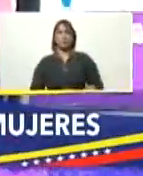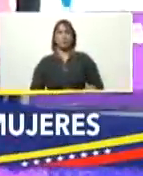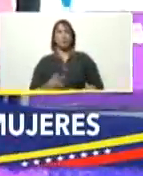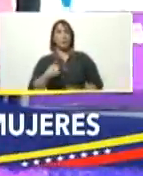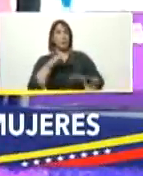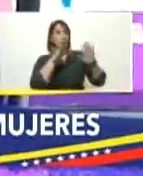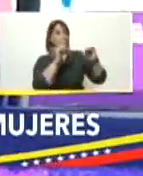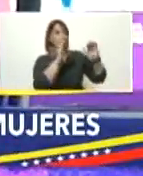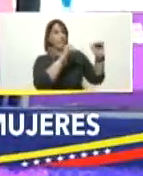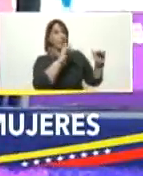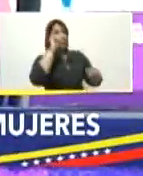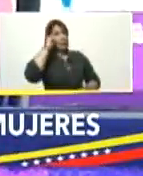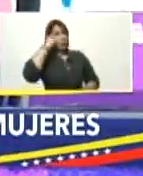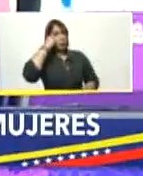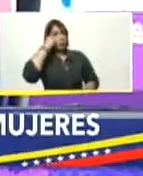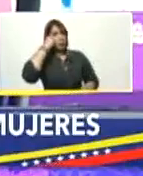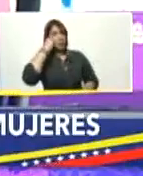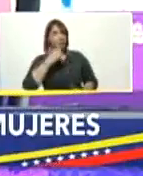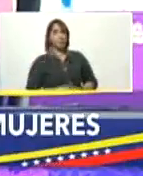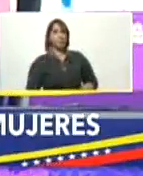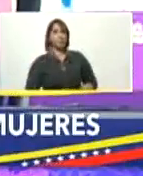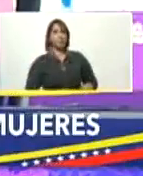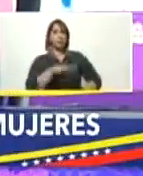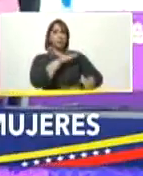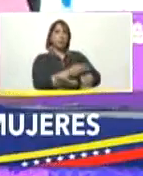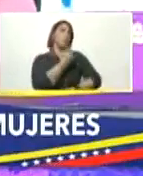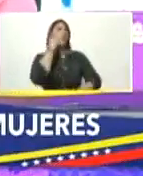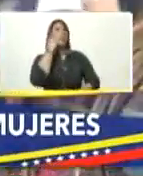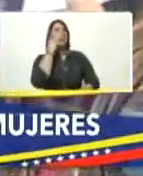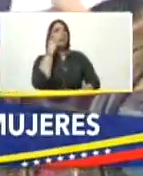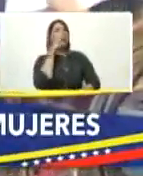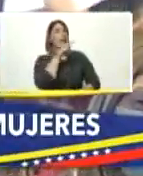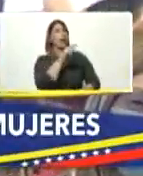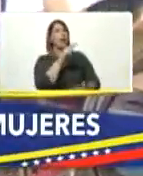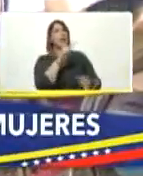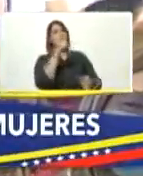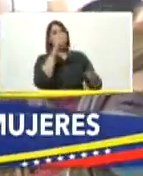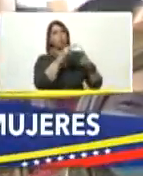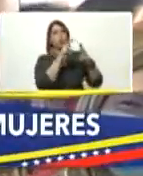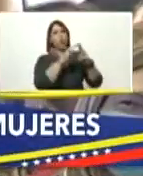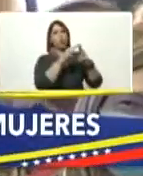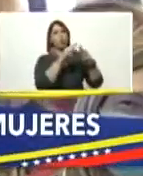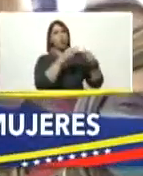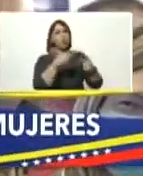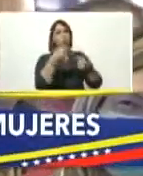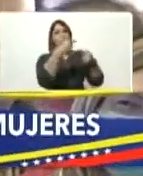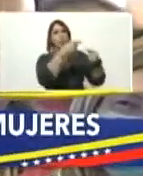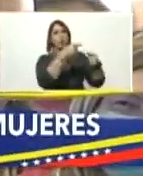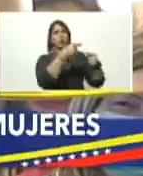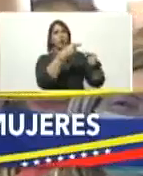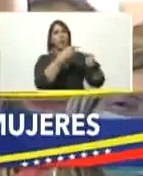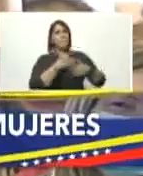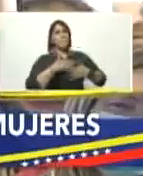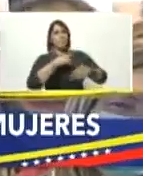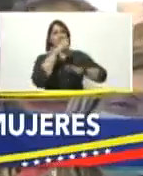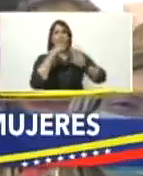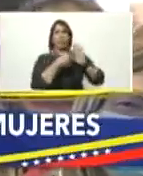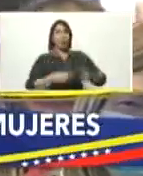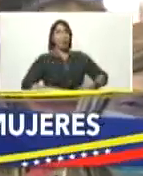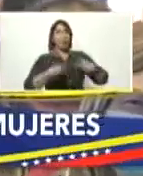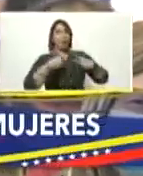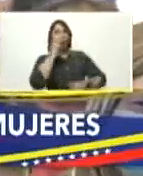despido recordándoles que el feminista es aquel que reconoce la igualdad y la plena humanidad entre hombres y mujeres.